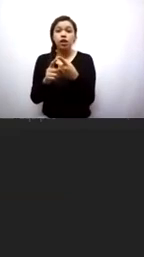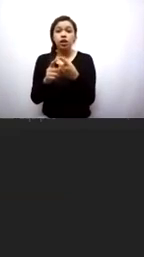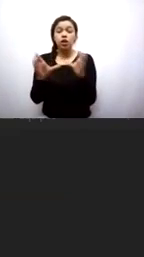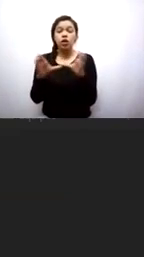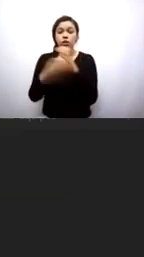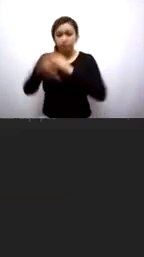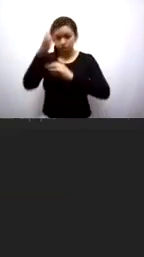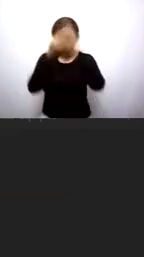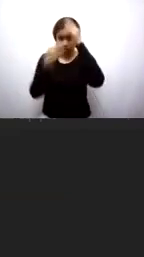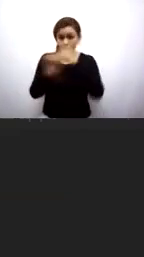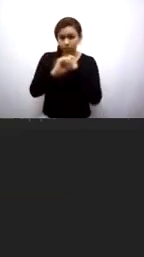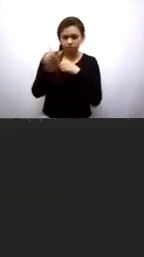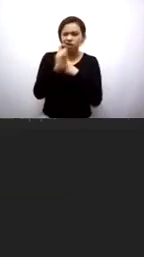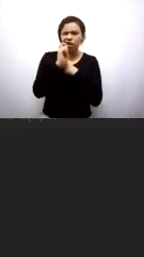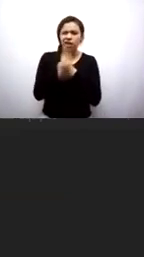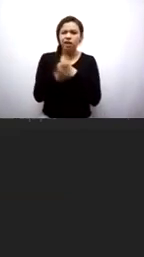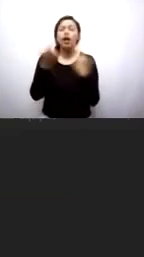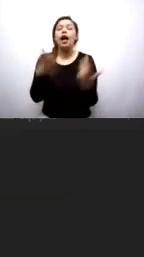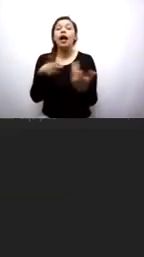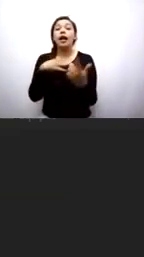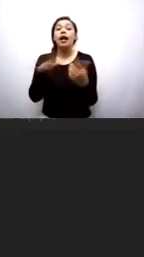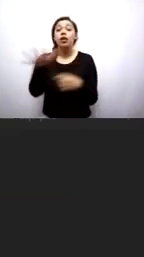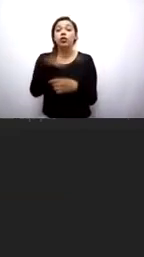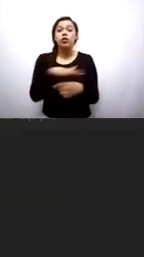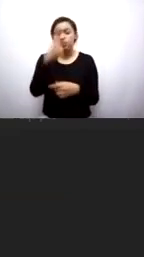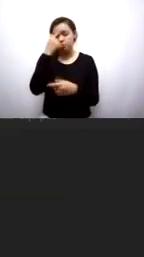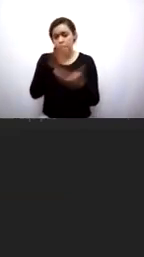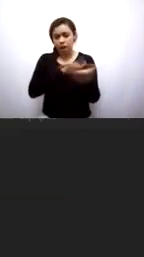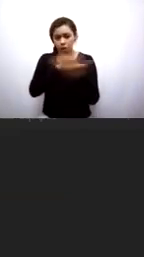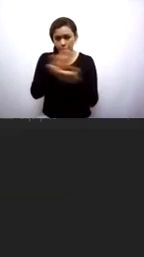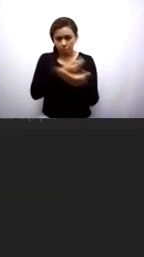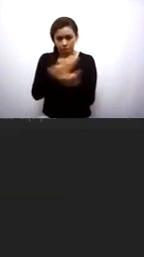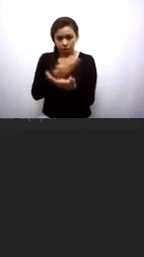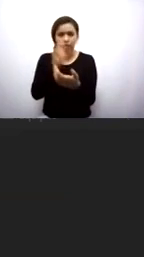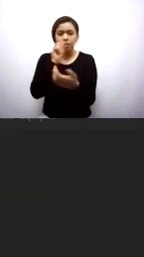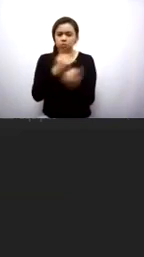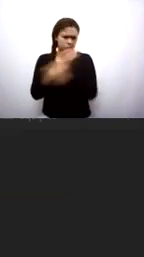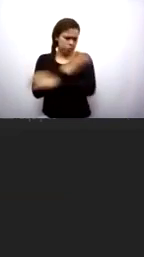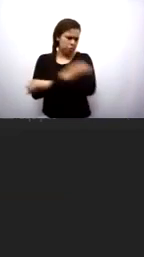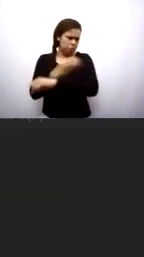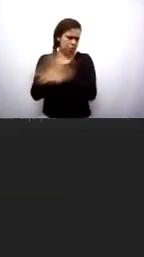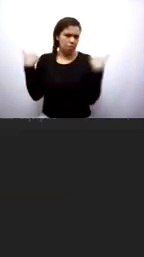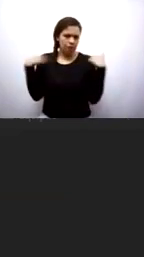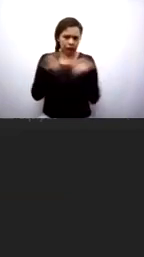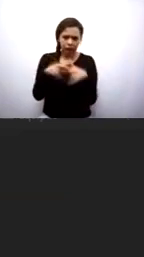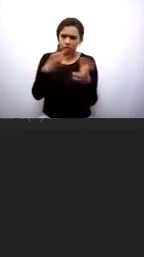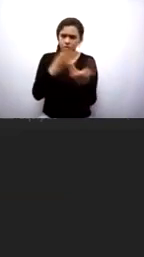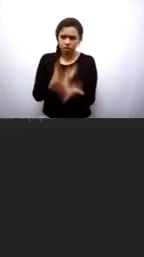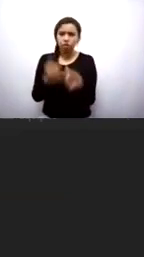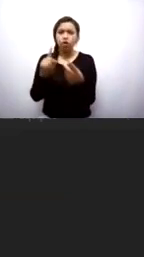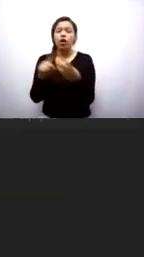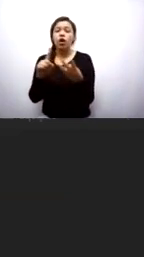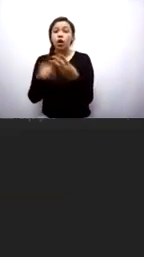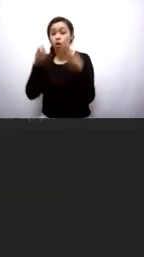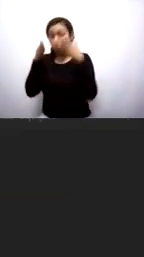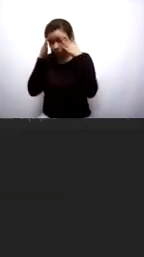profesional, es decir, aquí puedes tener un espacio de colaboración con los mismos compañeros docentes, uno específicamente